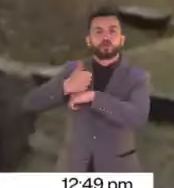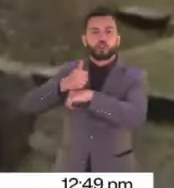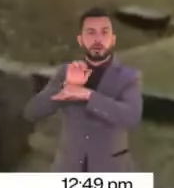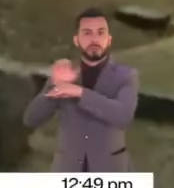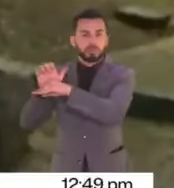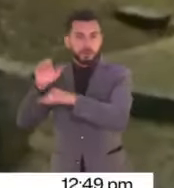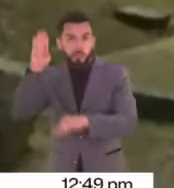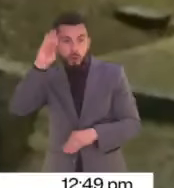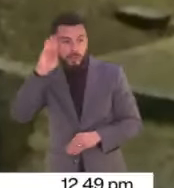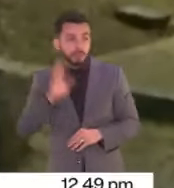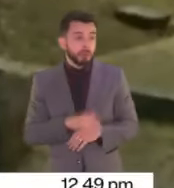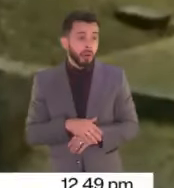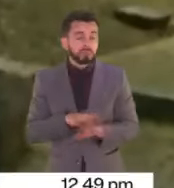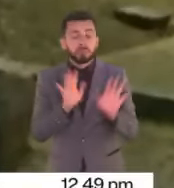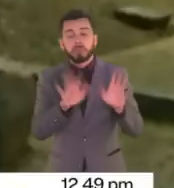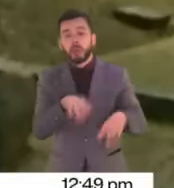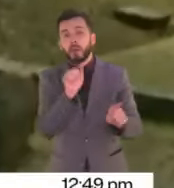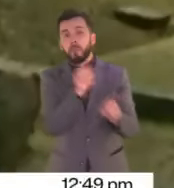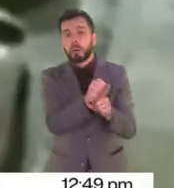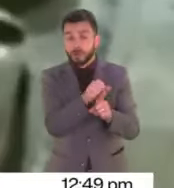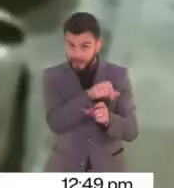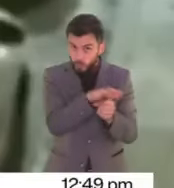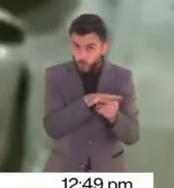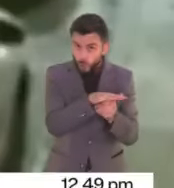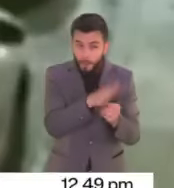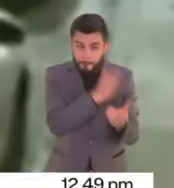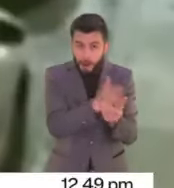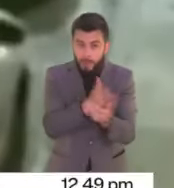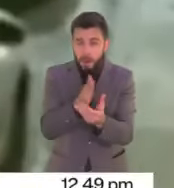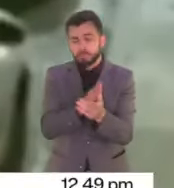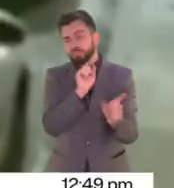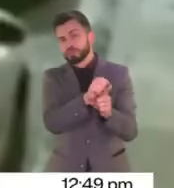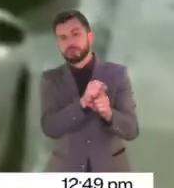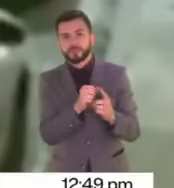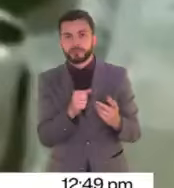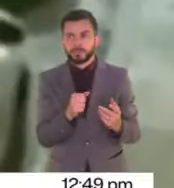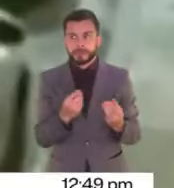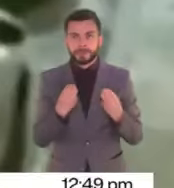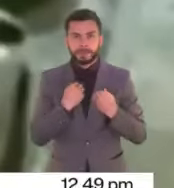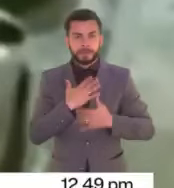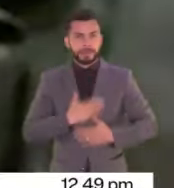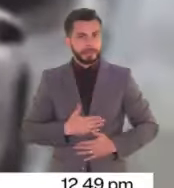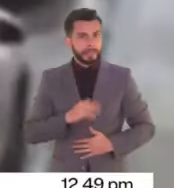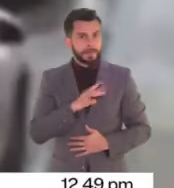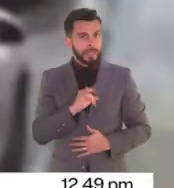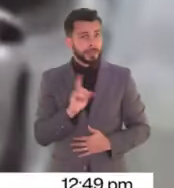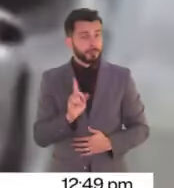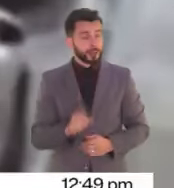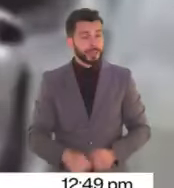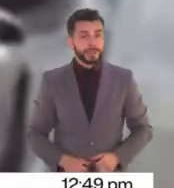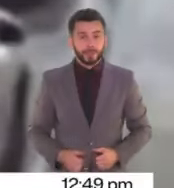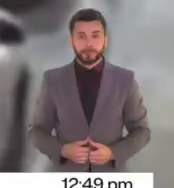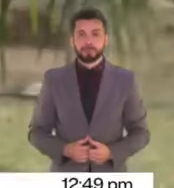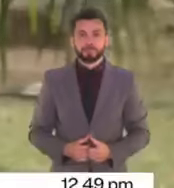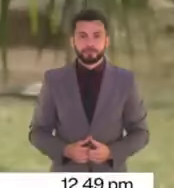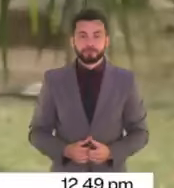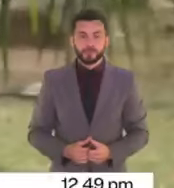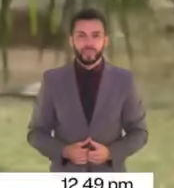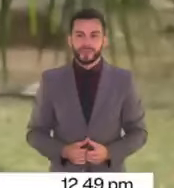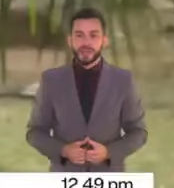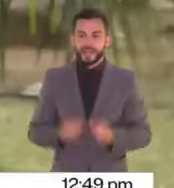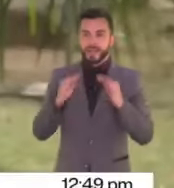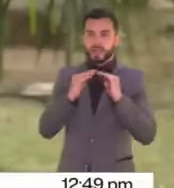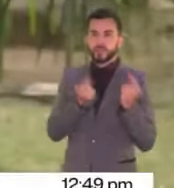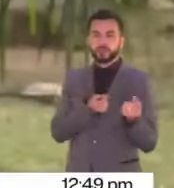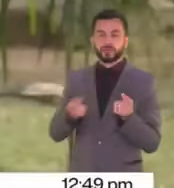atención necesaria a ese tipo de situaciones que, por supuesto, generan intranquilidad en los caleños. Pues bueno, los vecinos lo primero